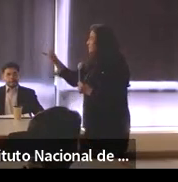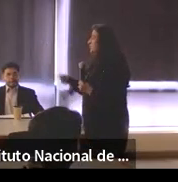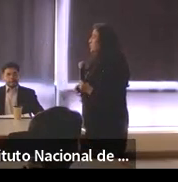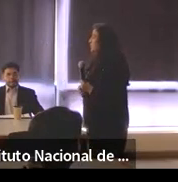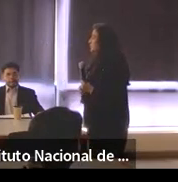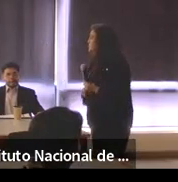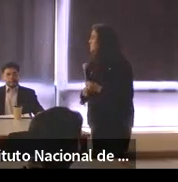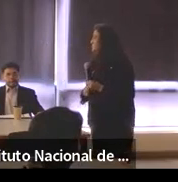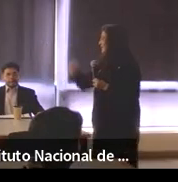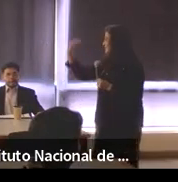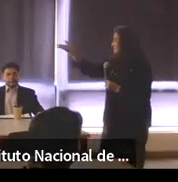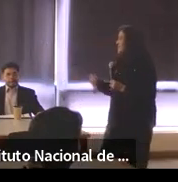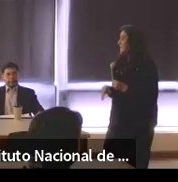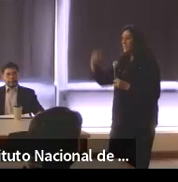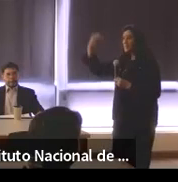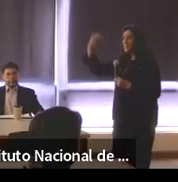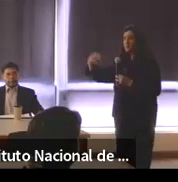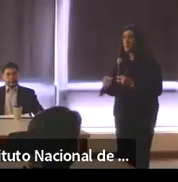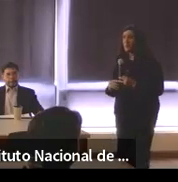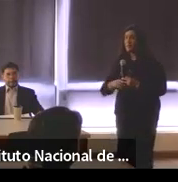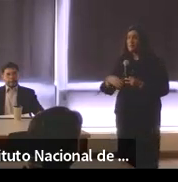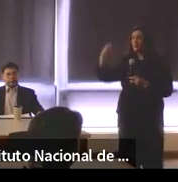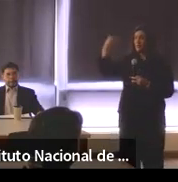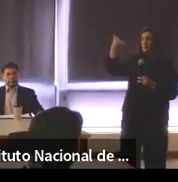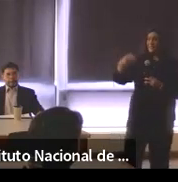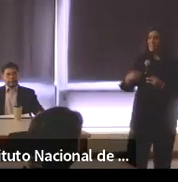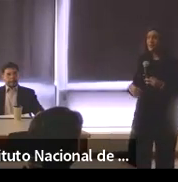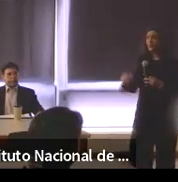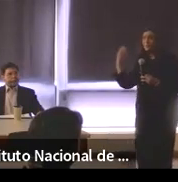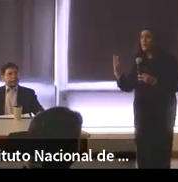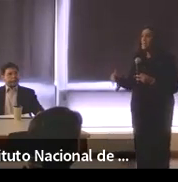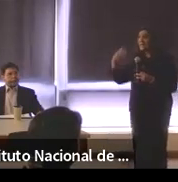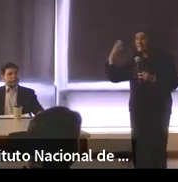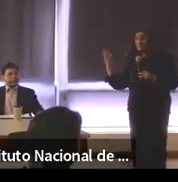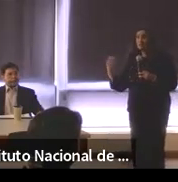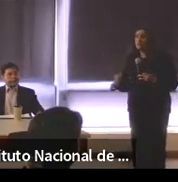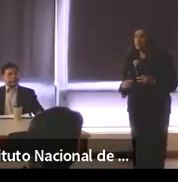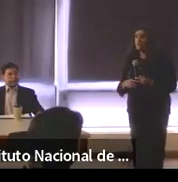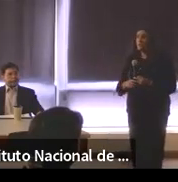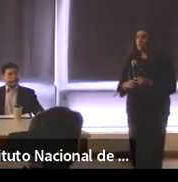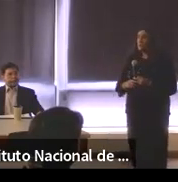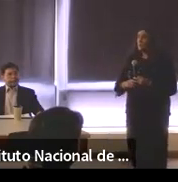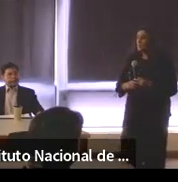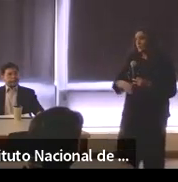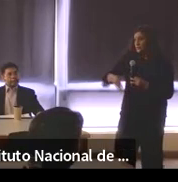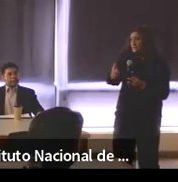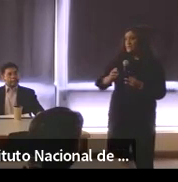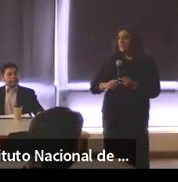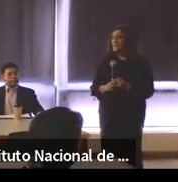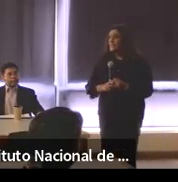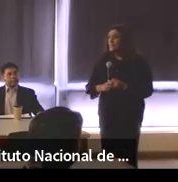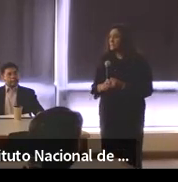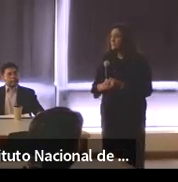qué funcionó para esta estrategia para esta toma de decisiones para este programa qué te funcionó entonces